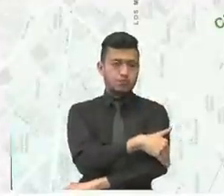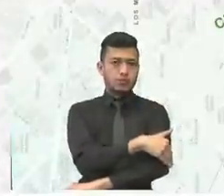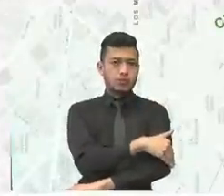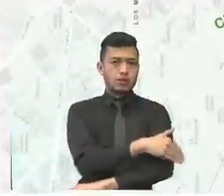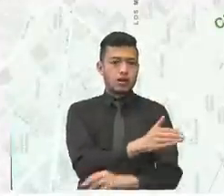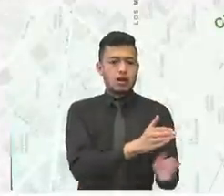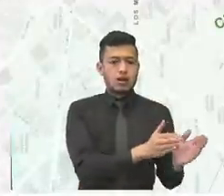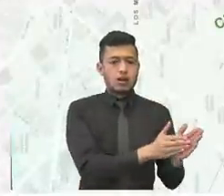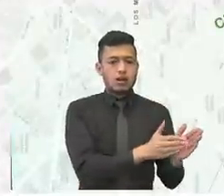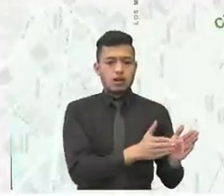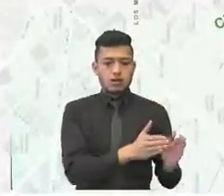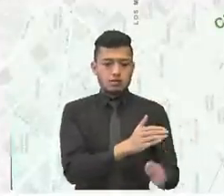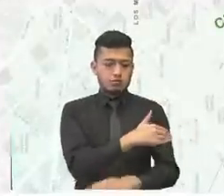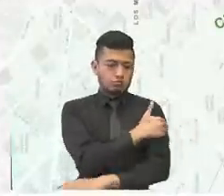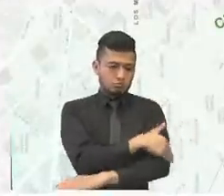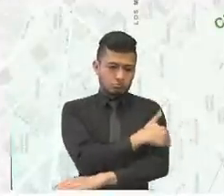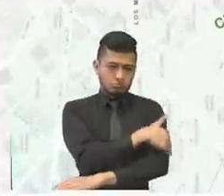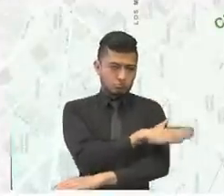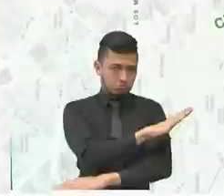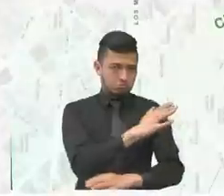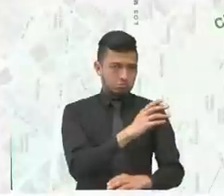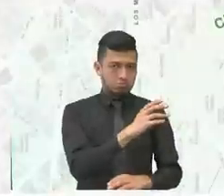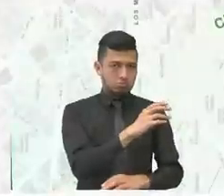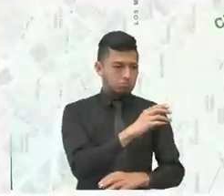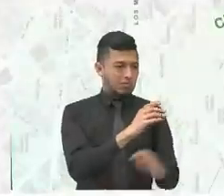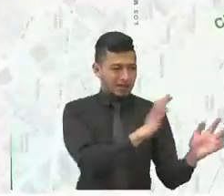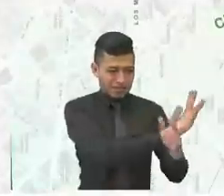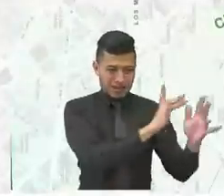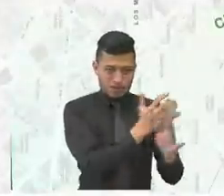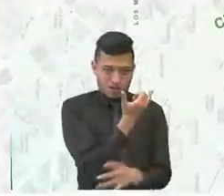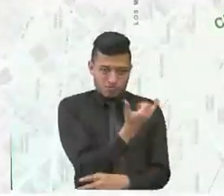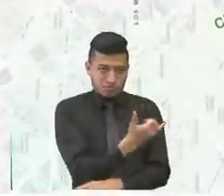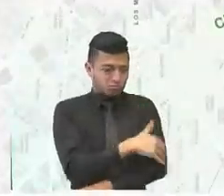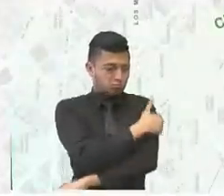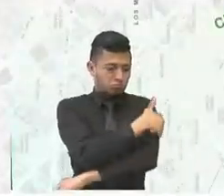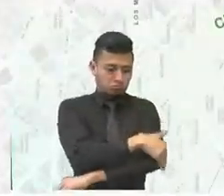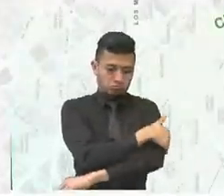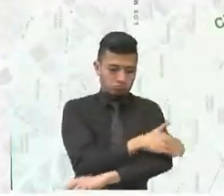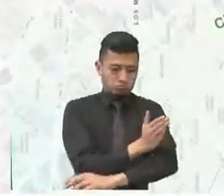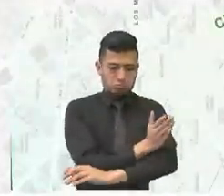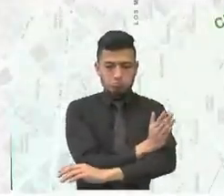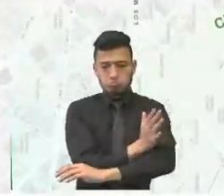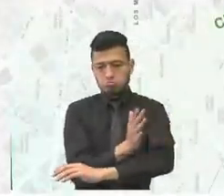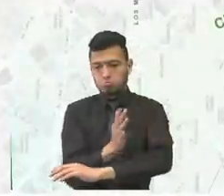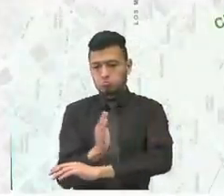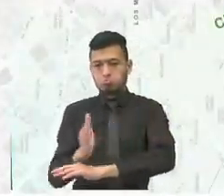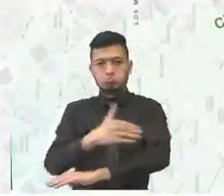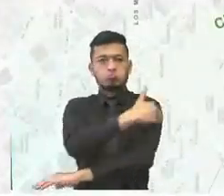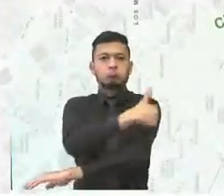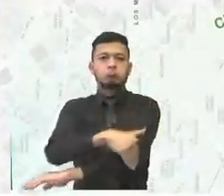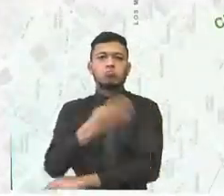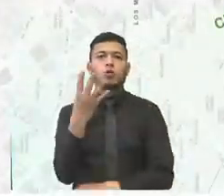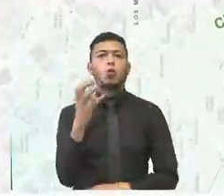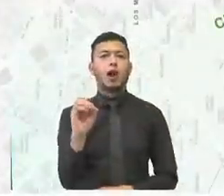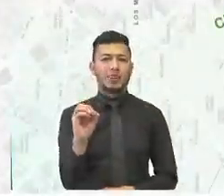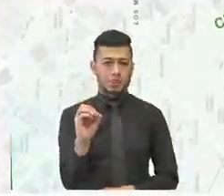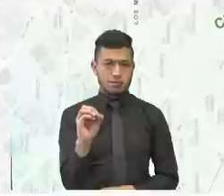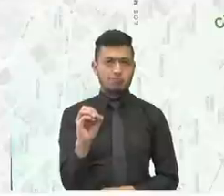la séptima del centro histórico. Llega aquí hasta la calle 24, iría hasta la 40. Esa es una séptima